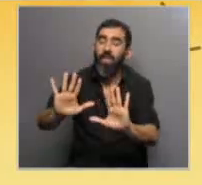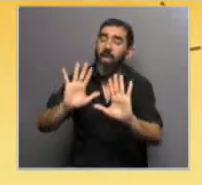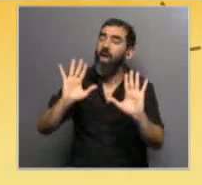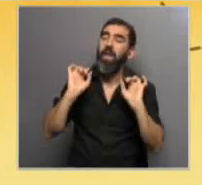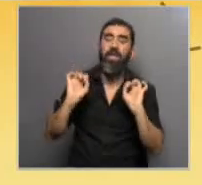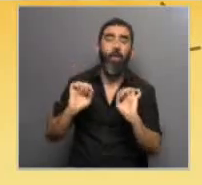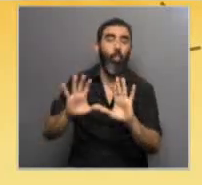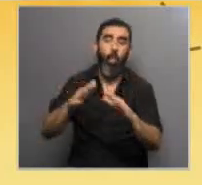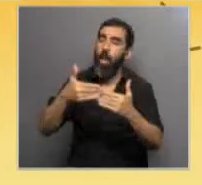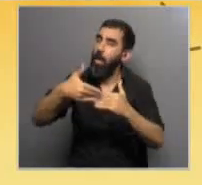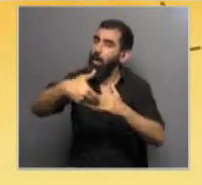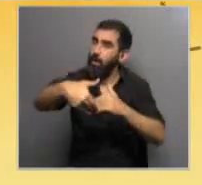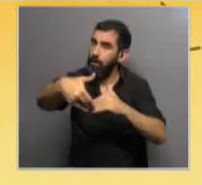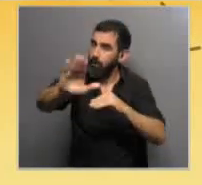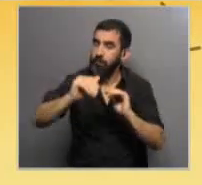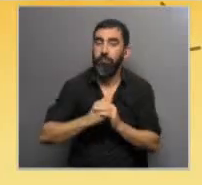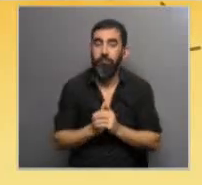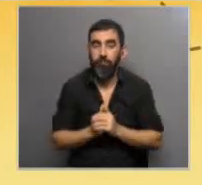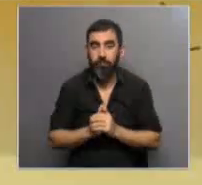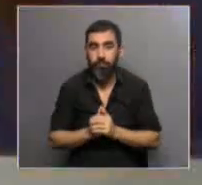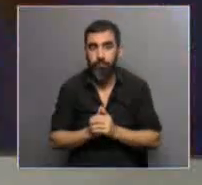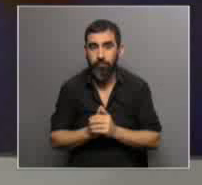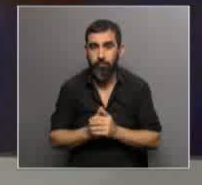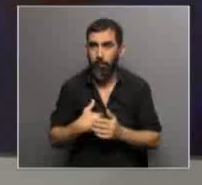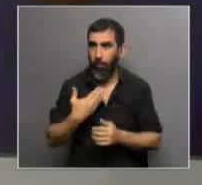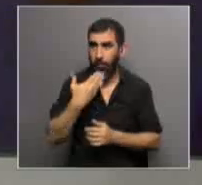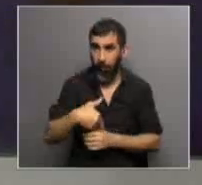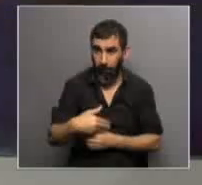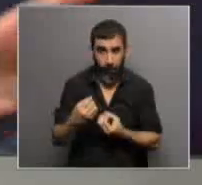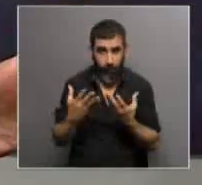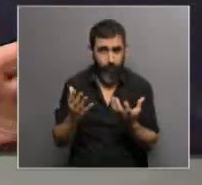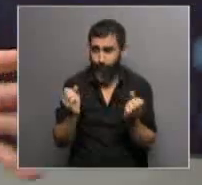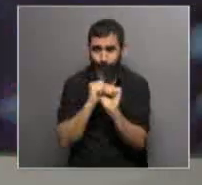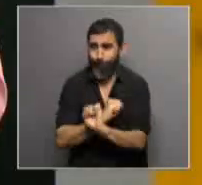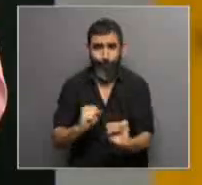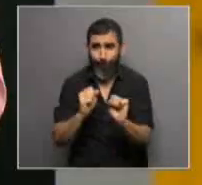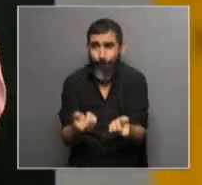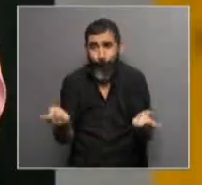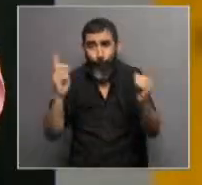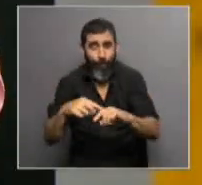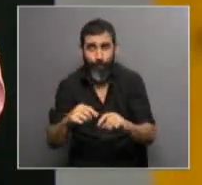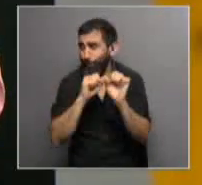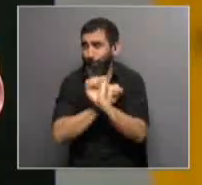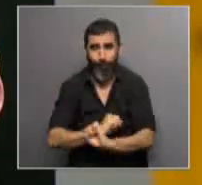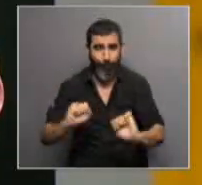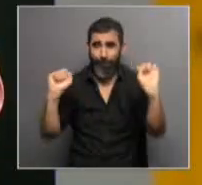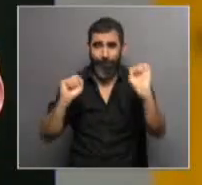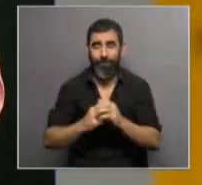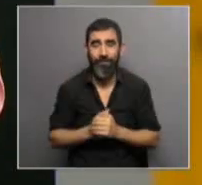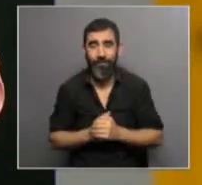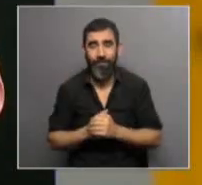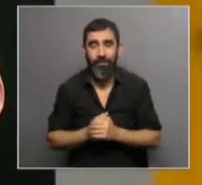condiciones originales a su vez me asombra por volver las condiciones originales imposibles no hay juez por más buena voluntad que